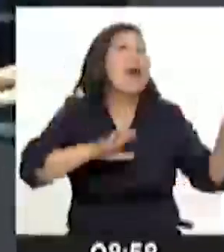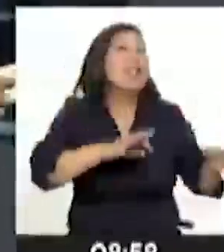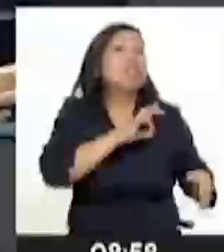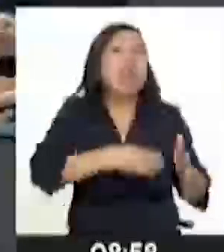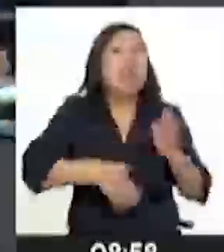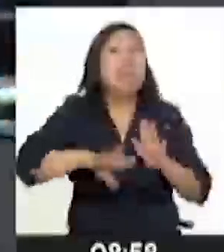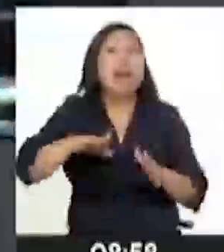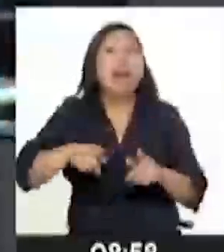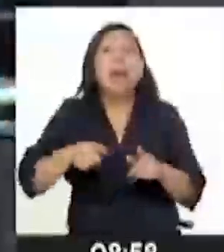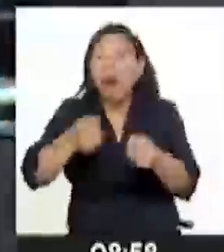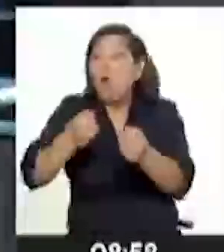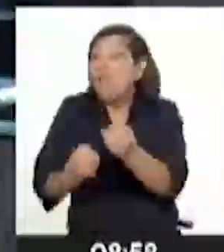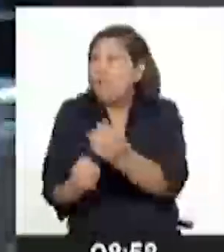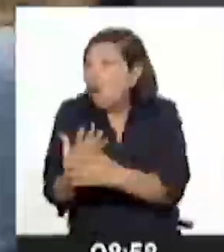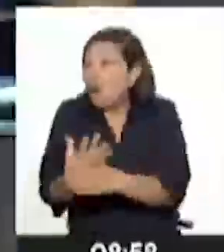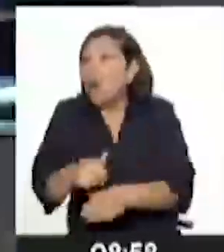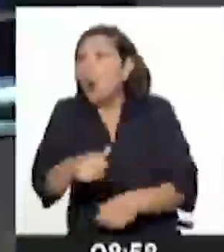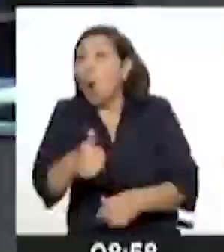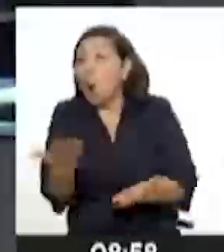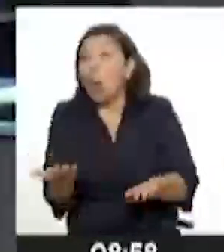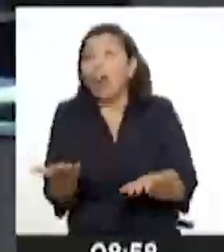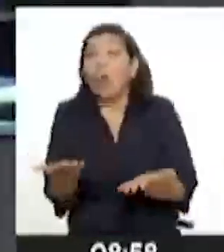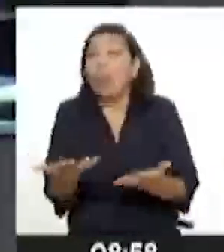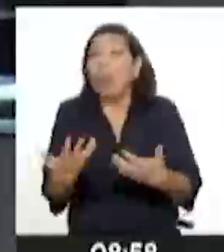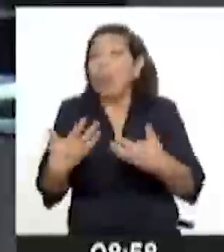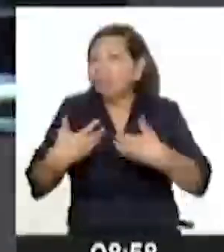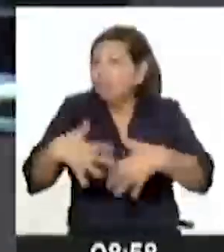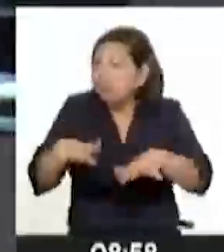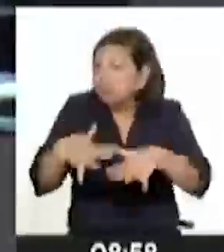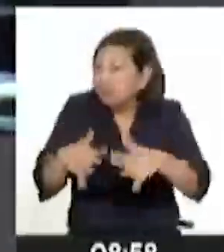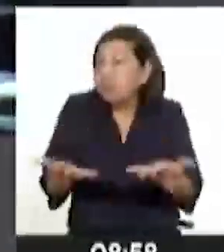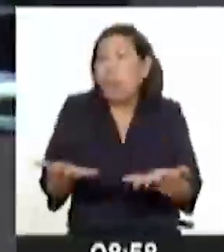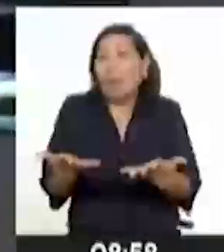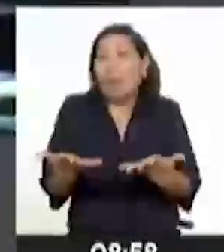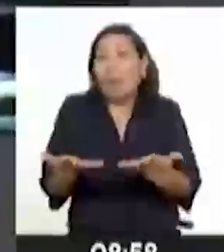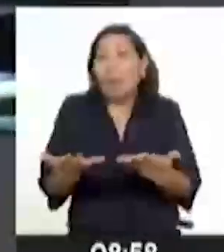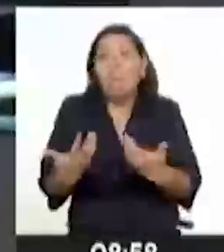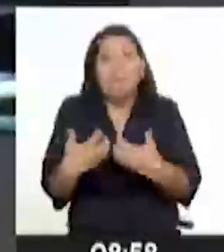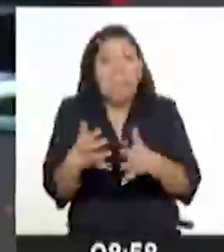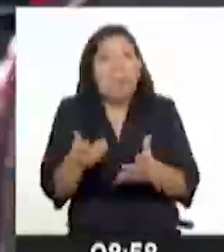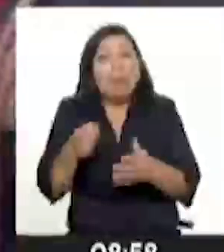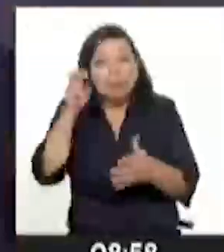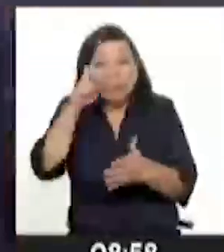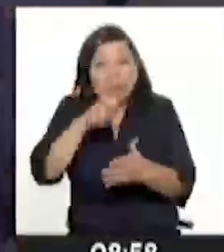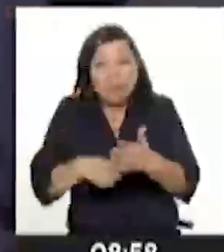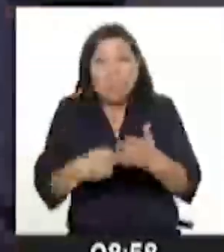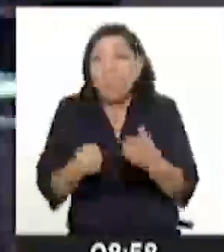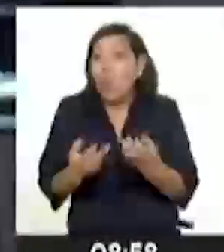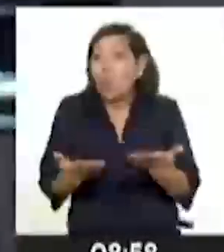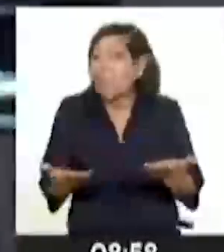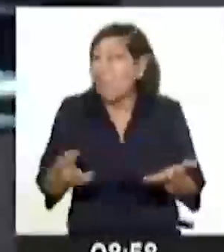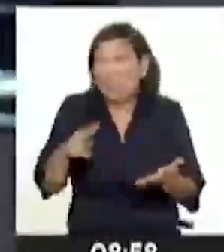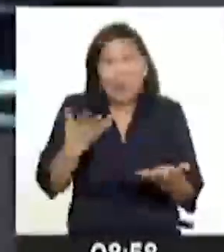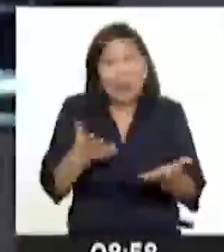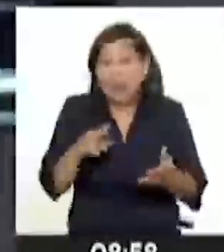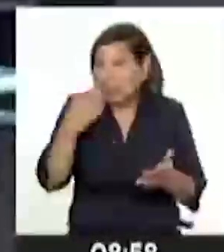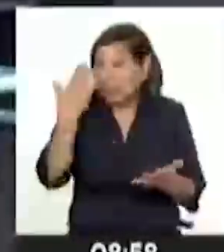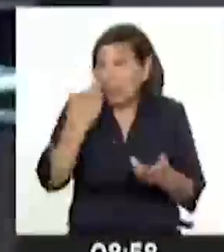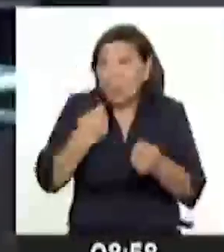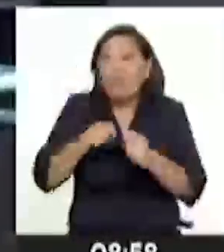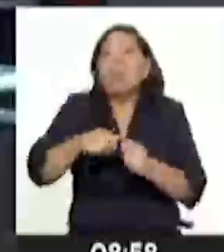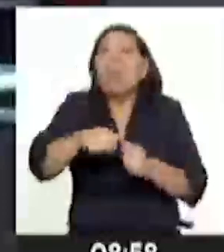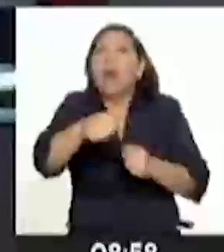camino. El sector forestal también puede ser otro. Sector de manufactura, hacemos maquinarias para minería increíble que mucha gente en el Perú no lo sabe y